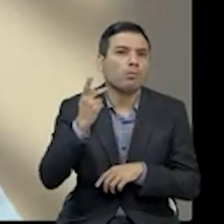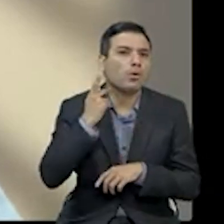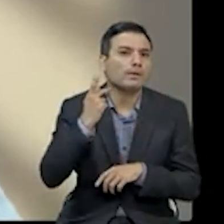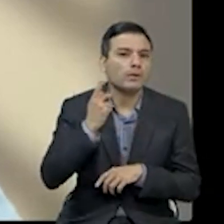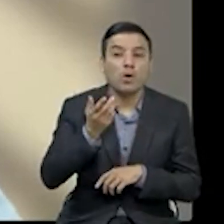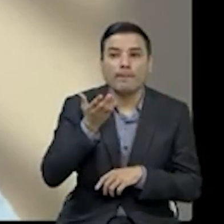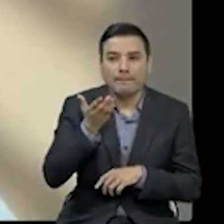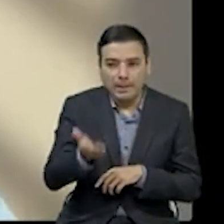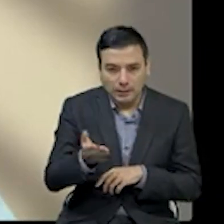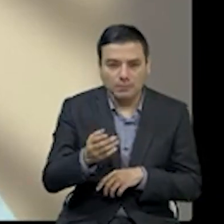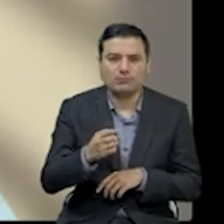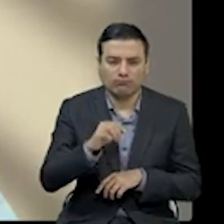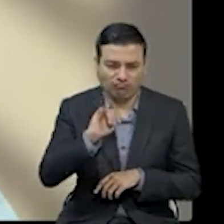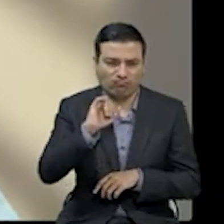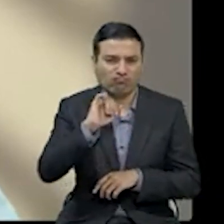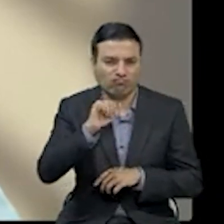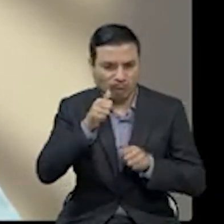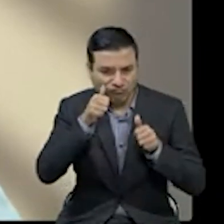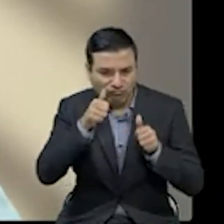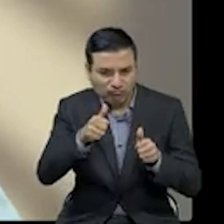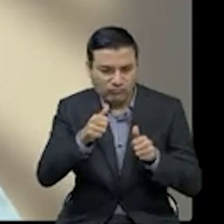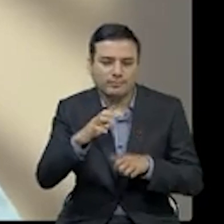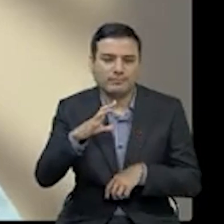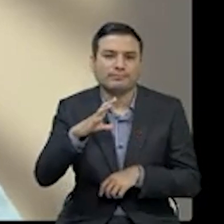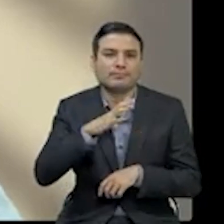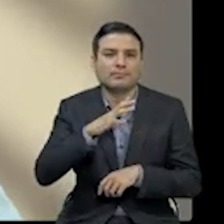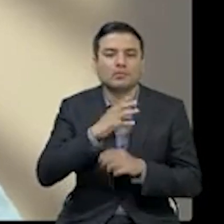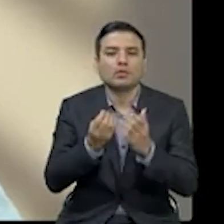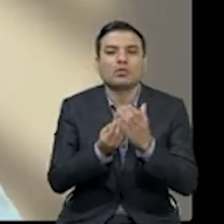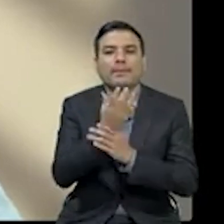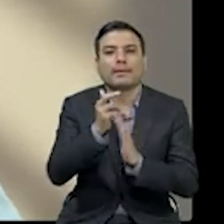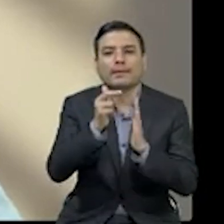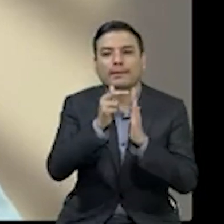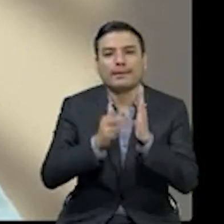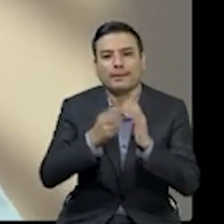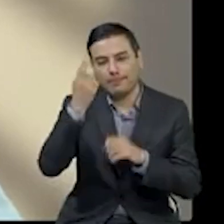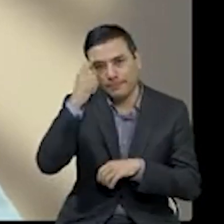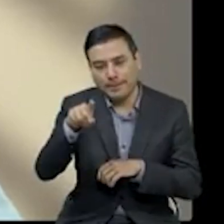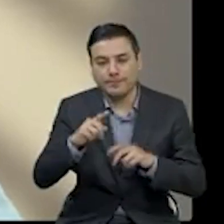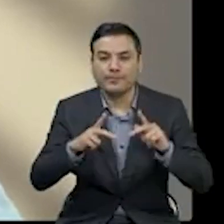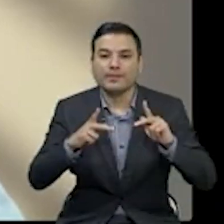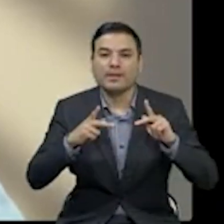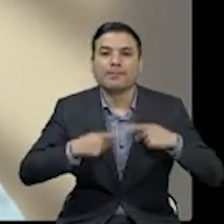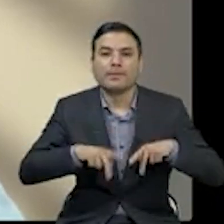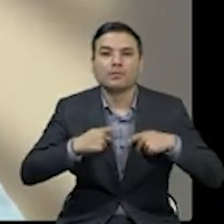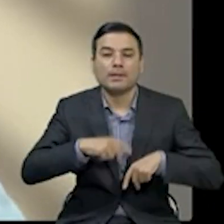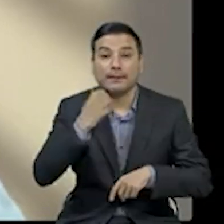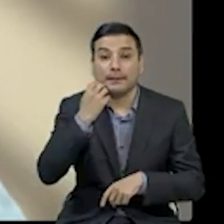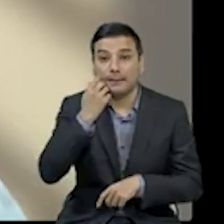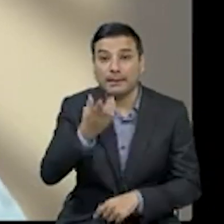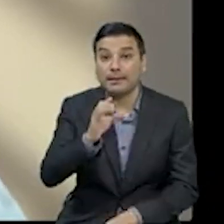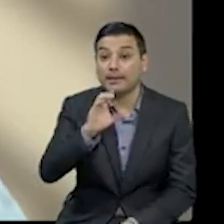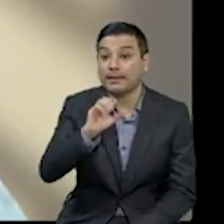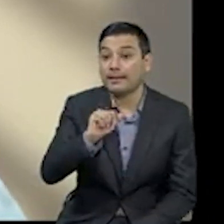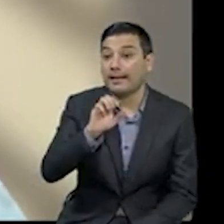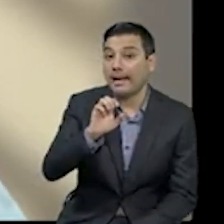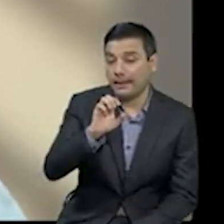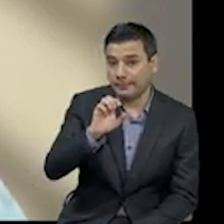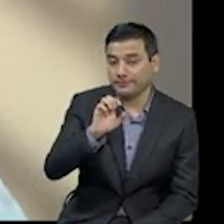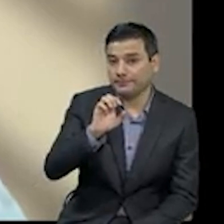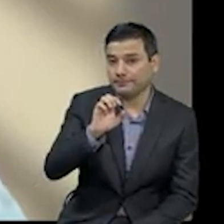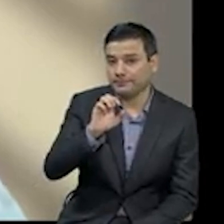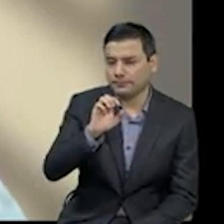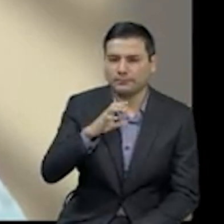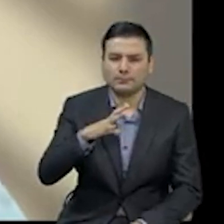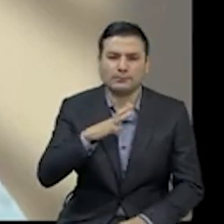y estableció un mecanismo para que los aspirantes a CAEs que fueran detectados en el sistema, un